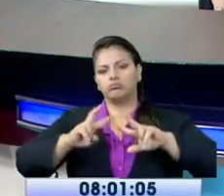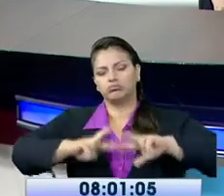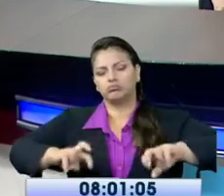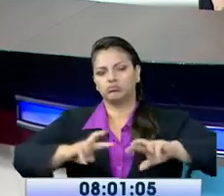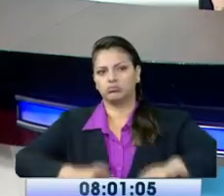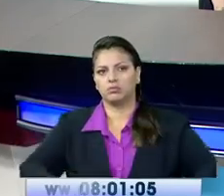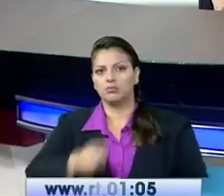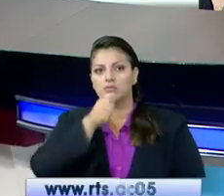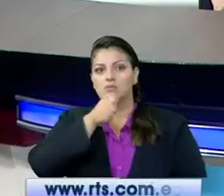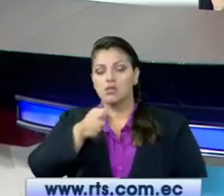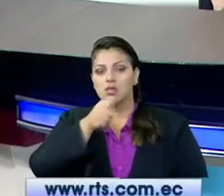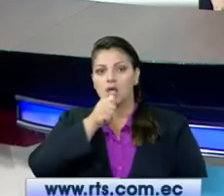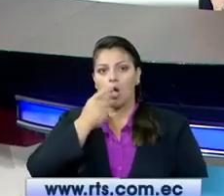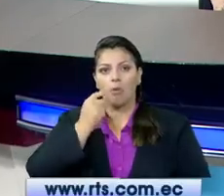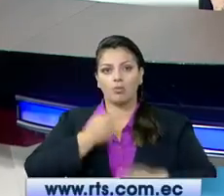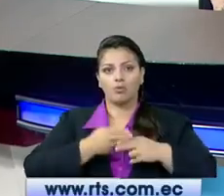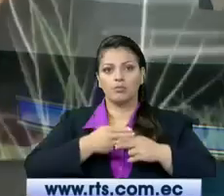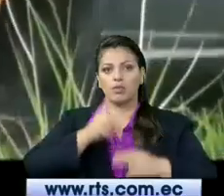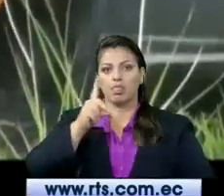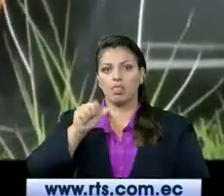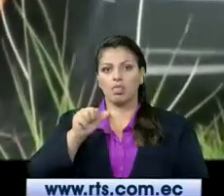tiene los detalles.